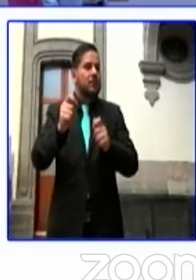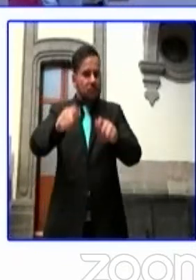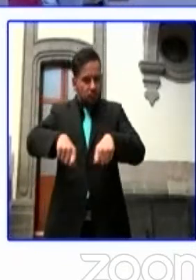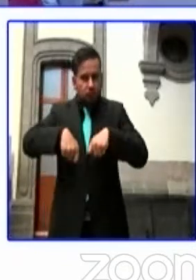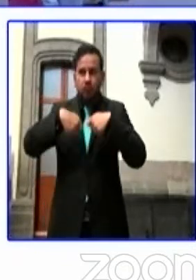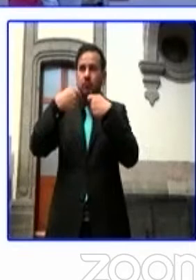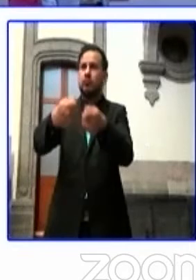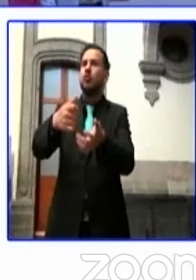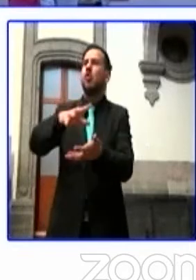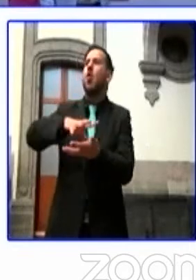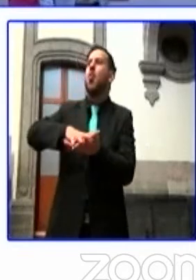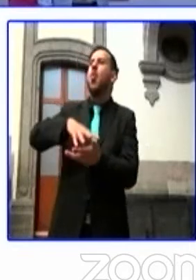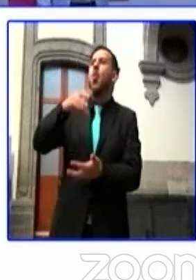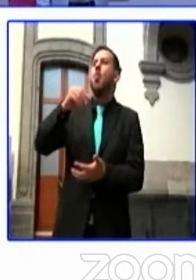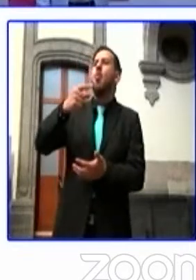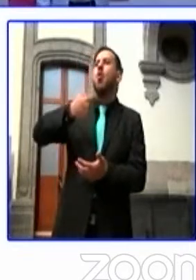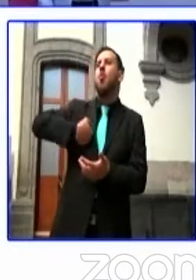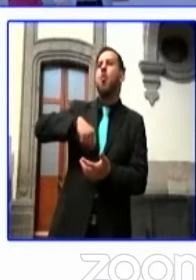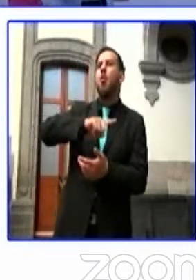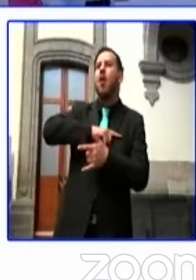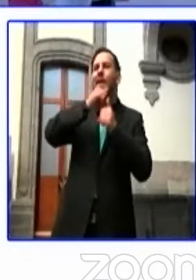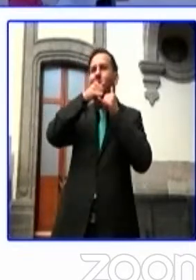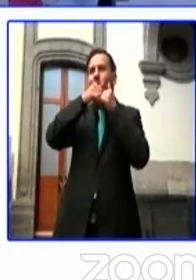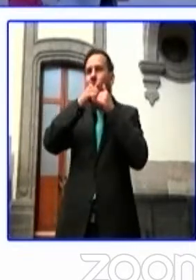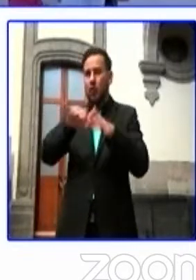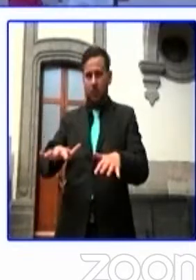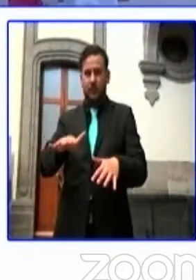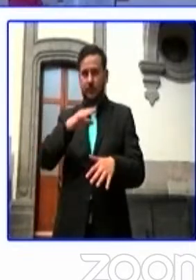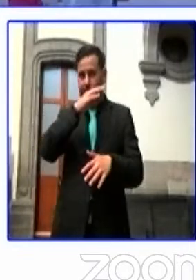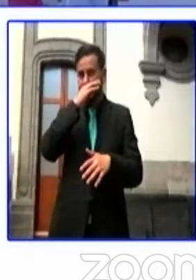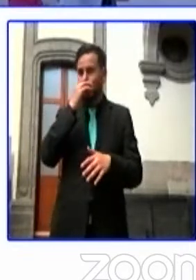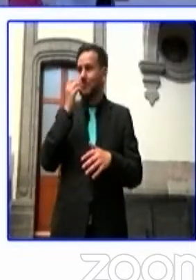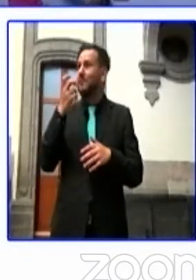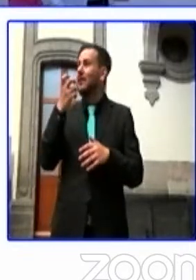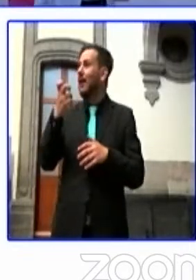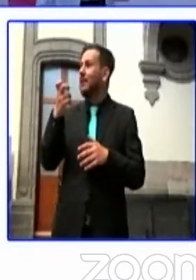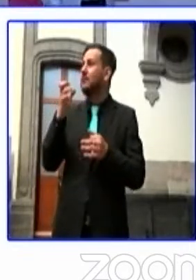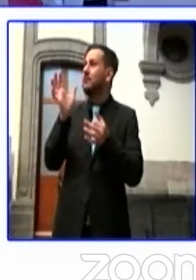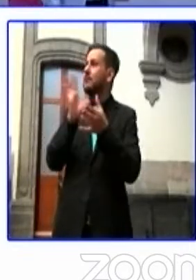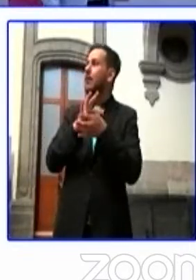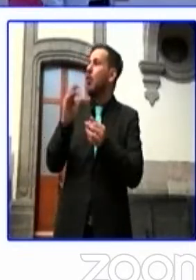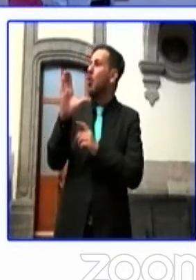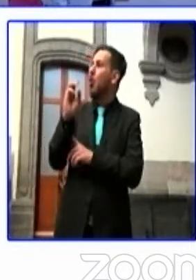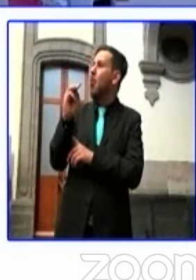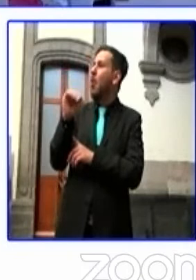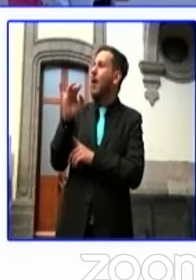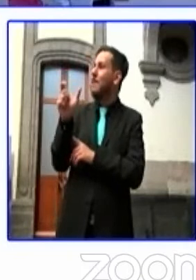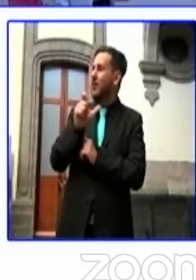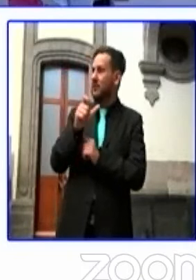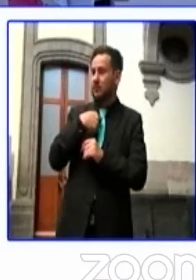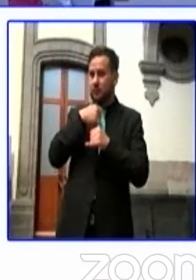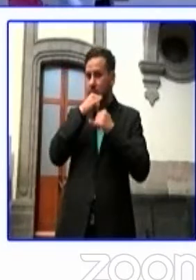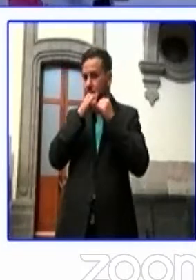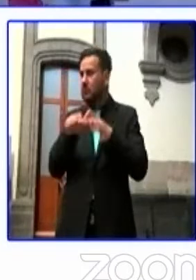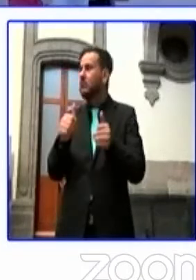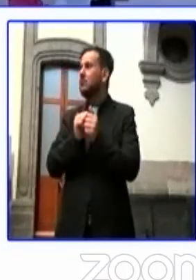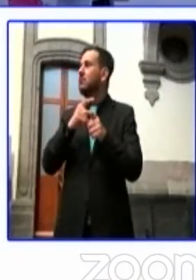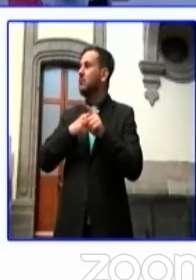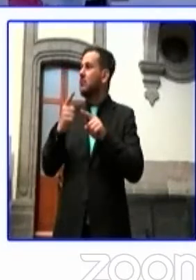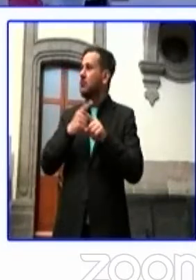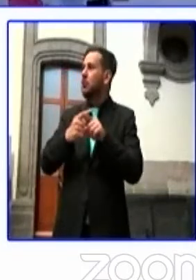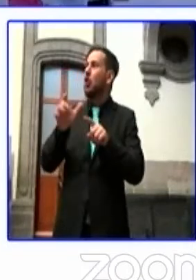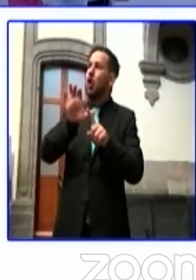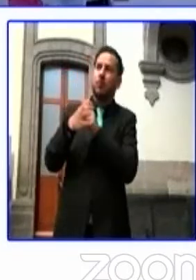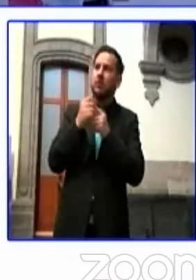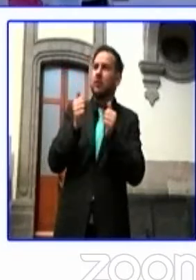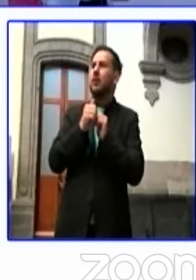una copia de nuestros informes alternativos. Eso fue lo que dijo el Coamex al comité en 2019 en